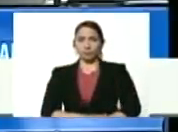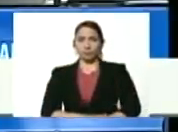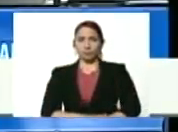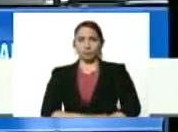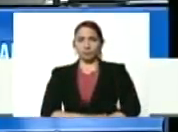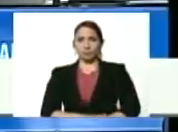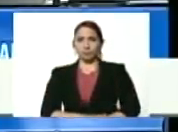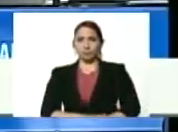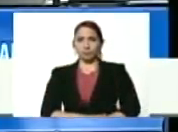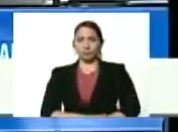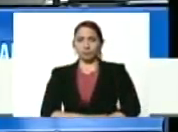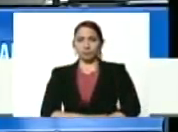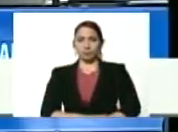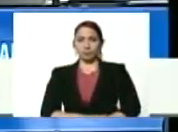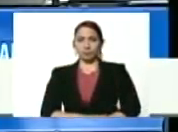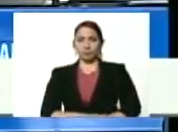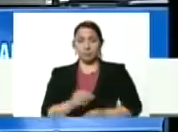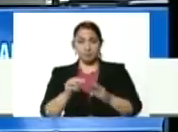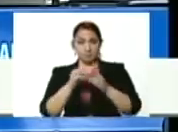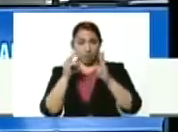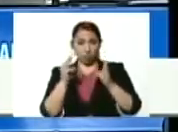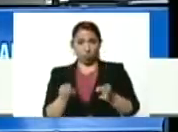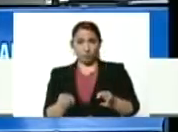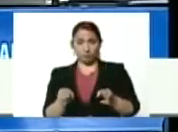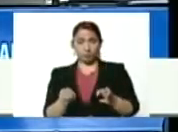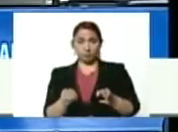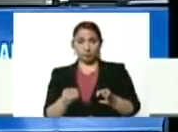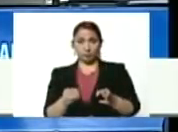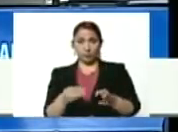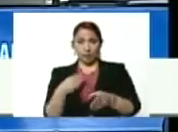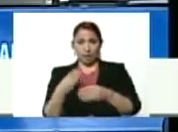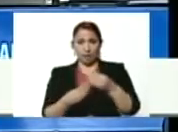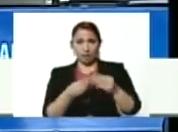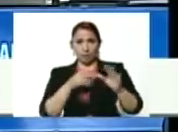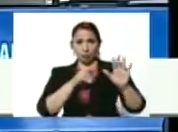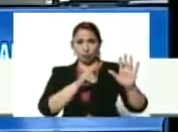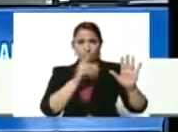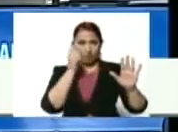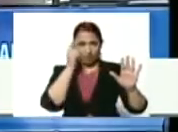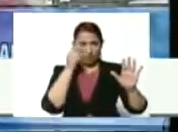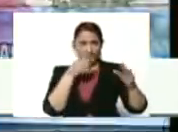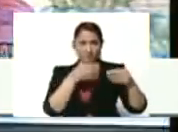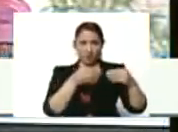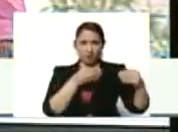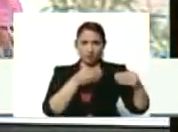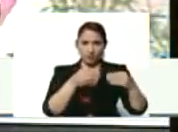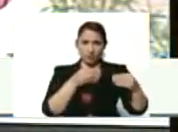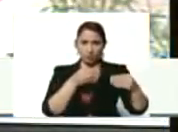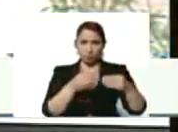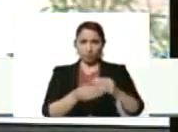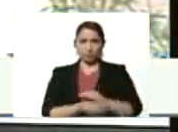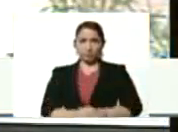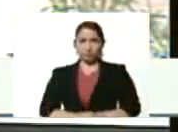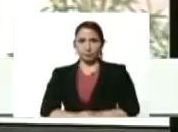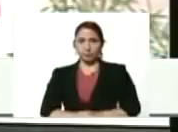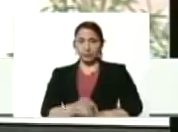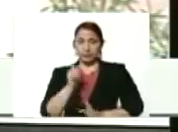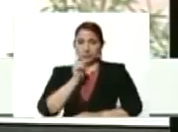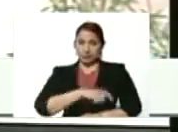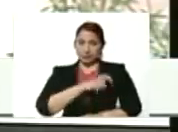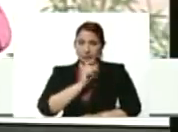Y bueno, el método que aplicamos de 7 días de flexibilización